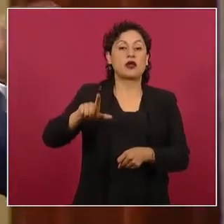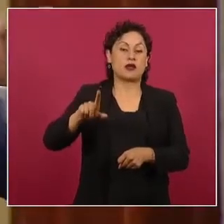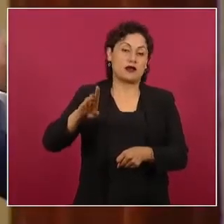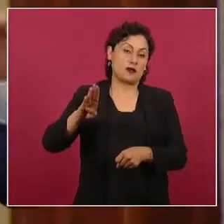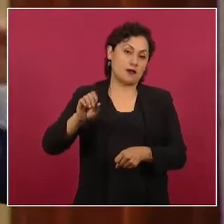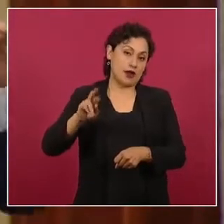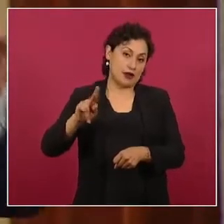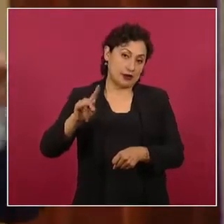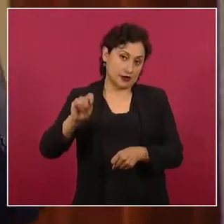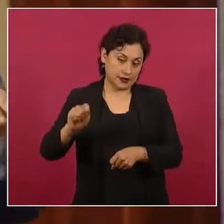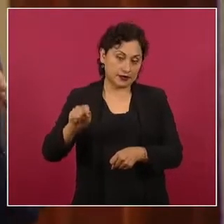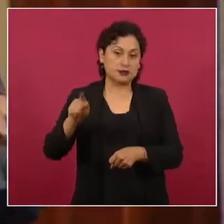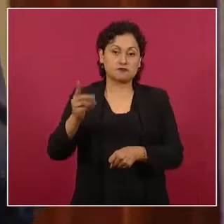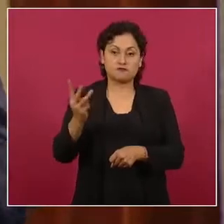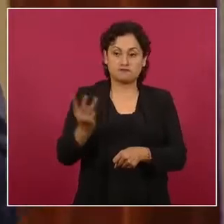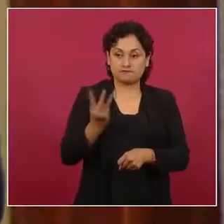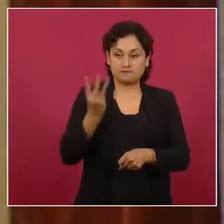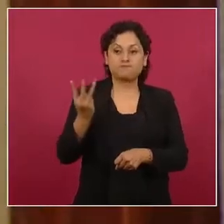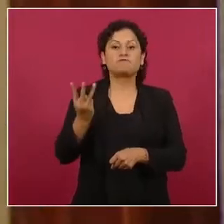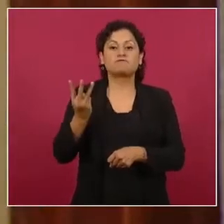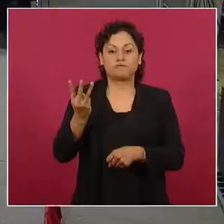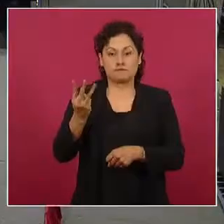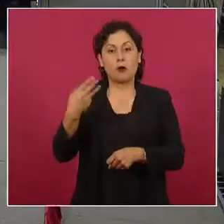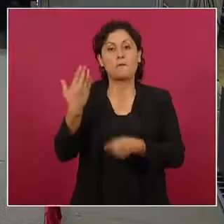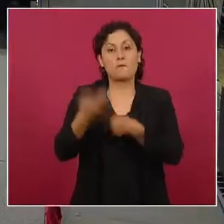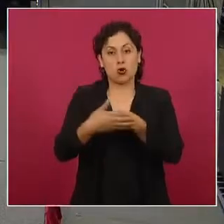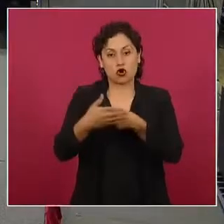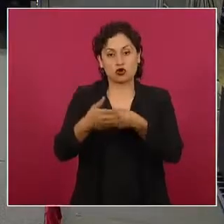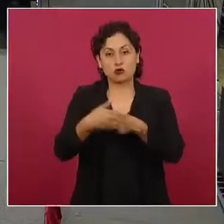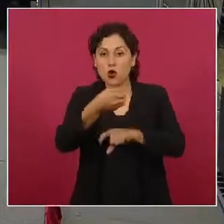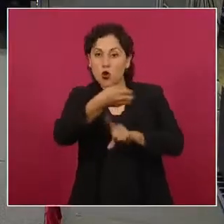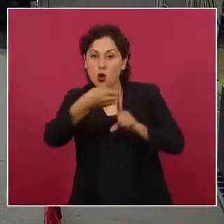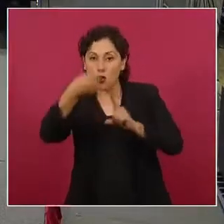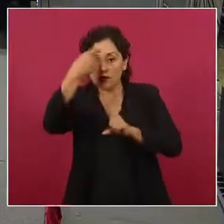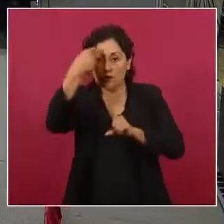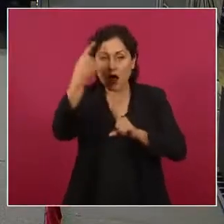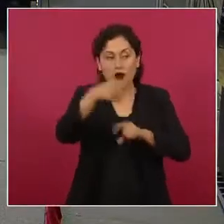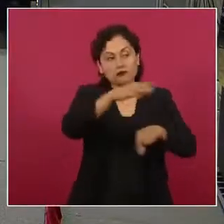van a llevar a cabo este diálogo.